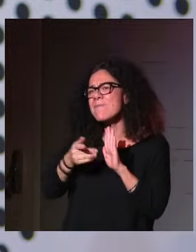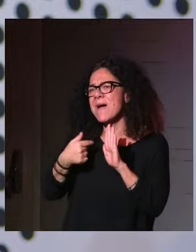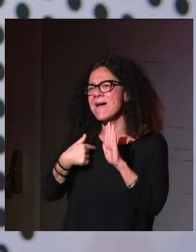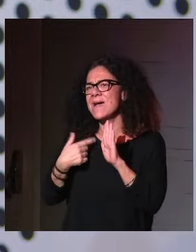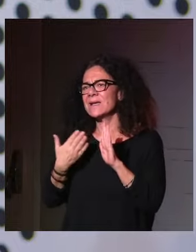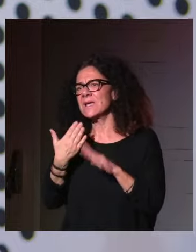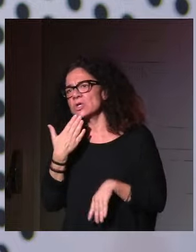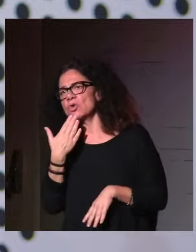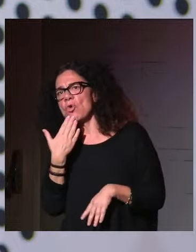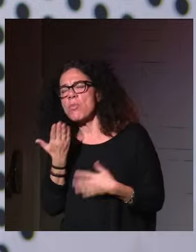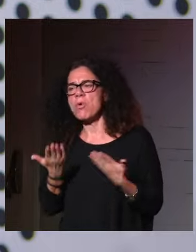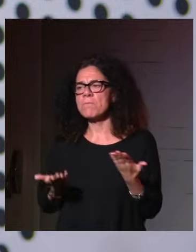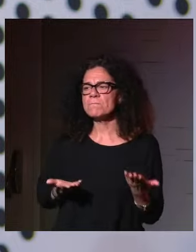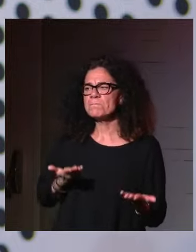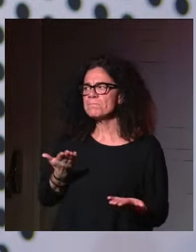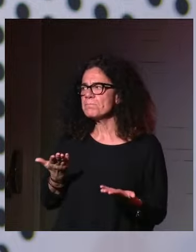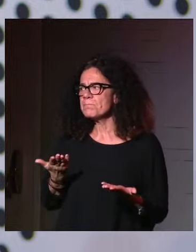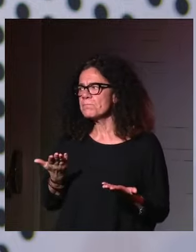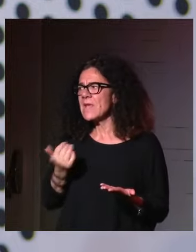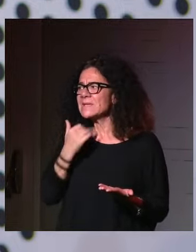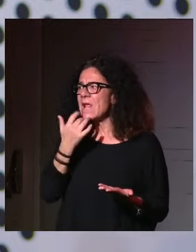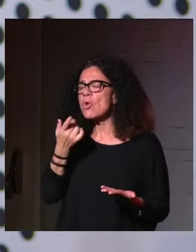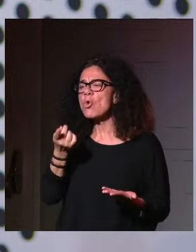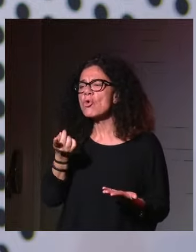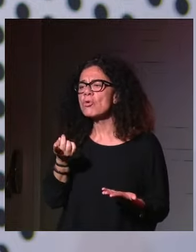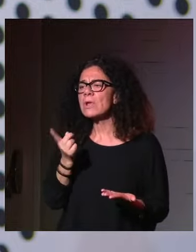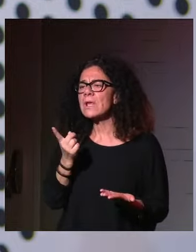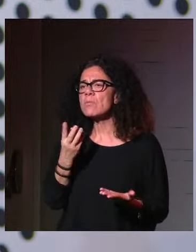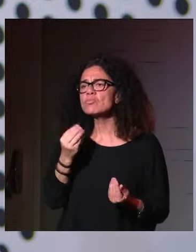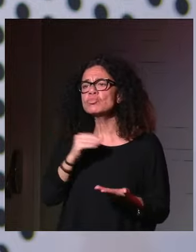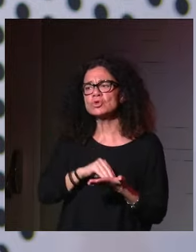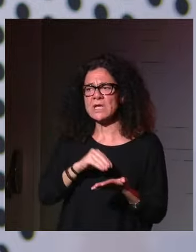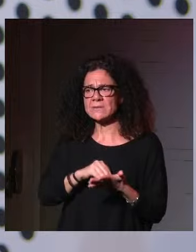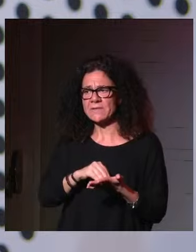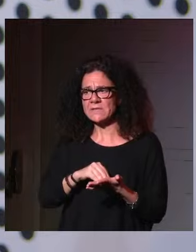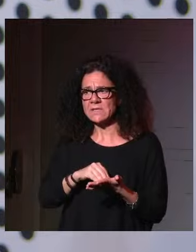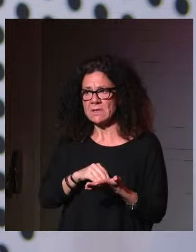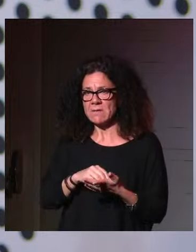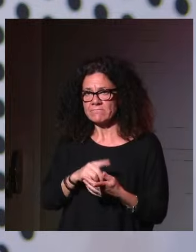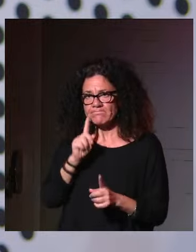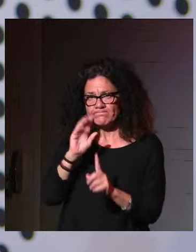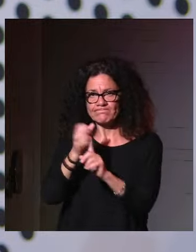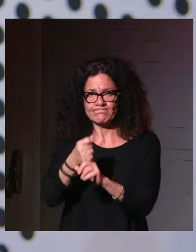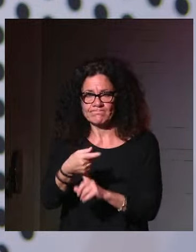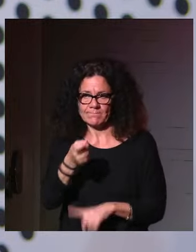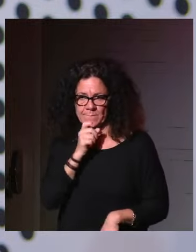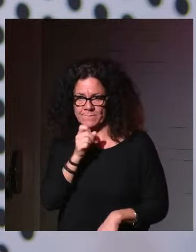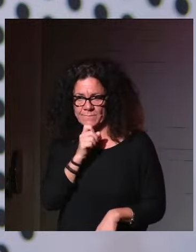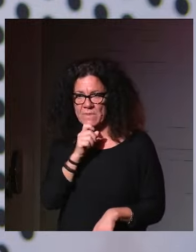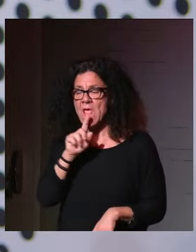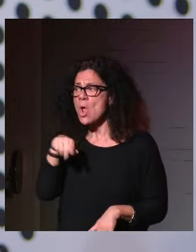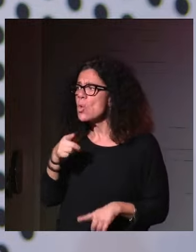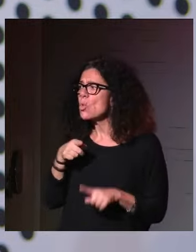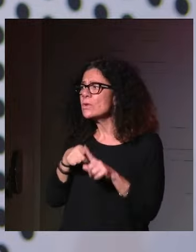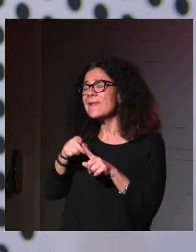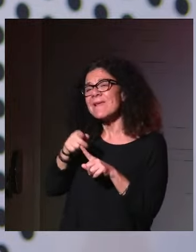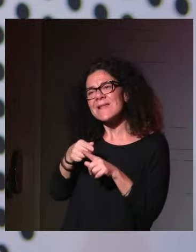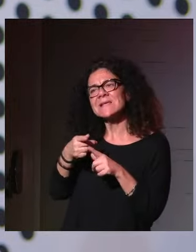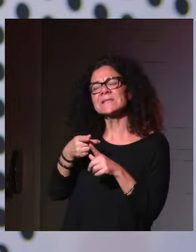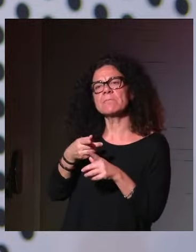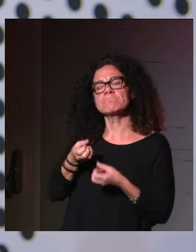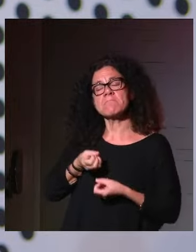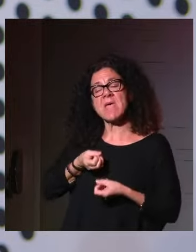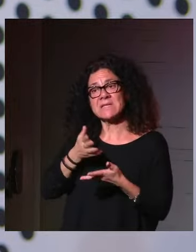una calecita que no que hace que muchas veces sea indetectable después que usan Este chip y por supuesto además